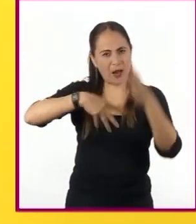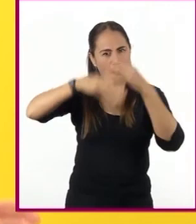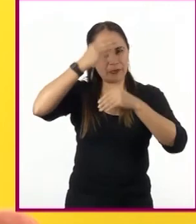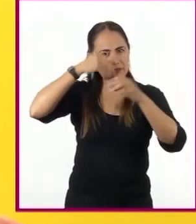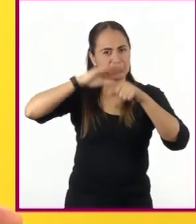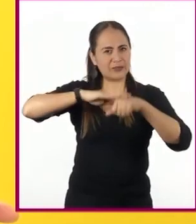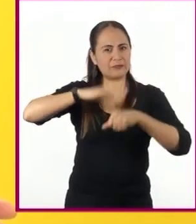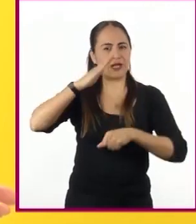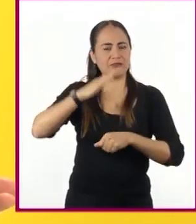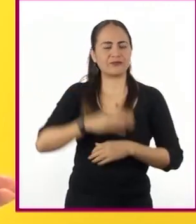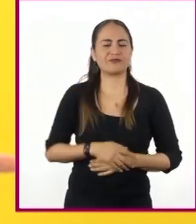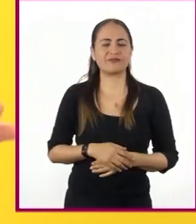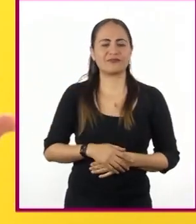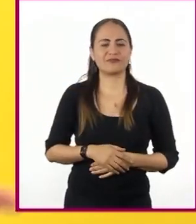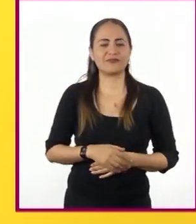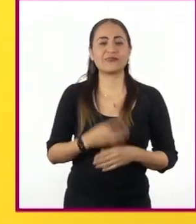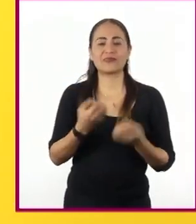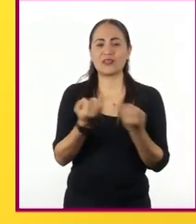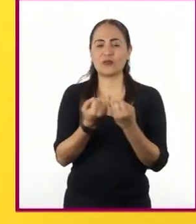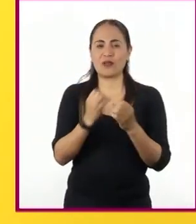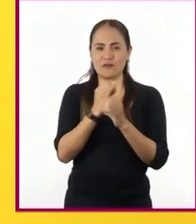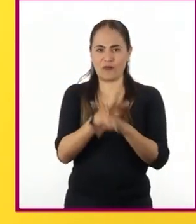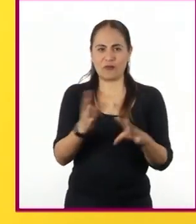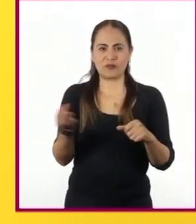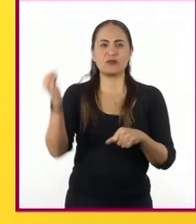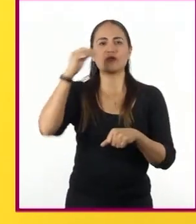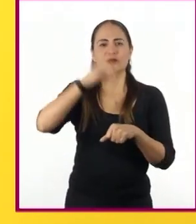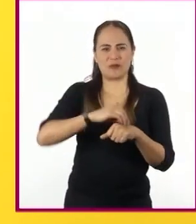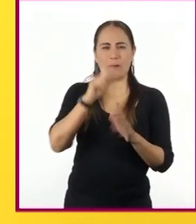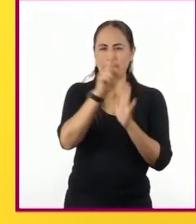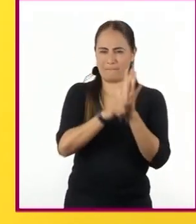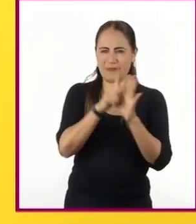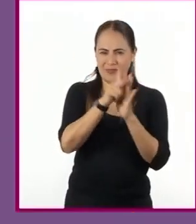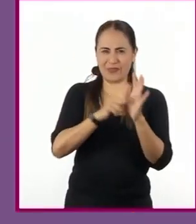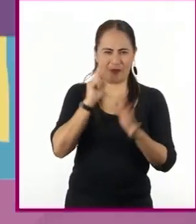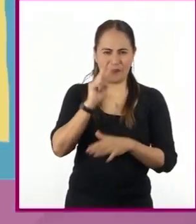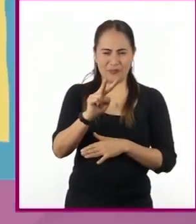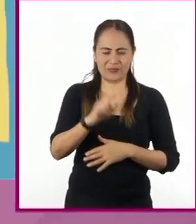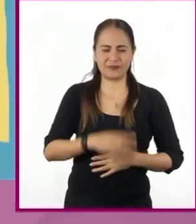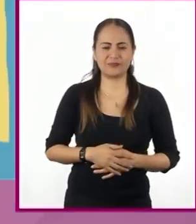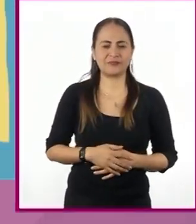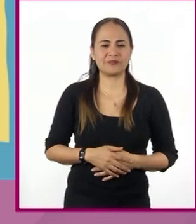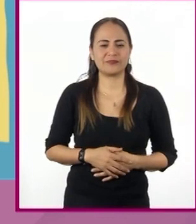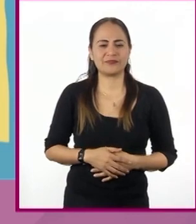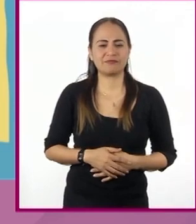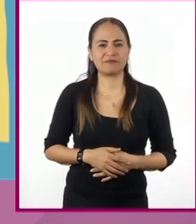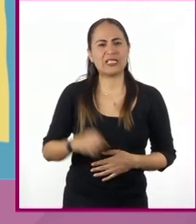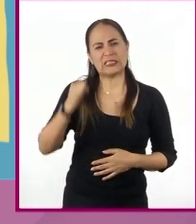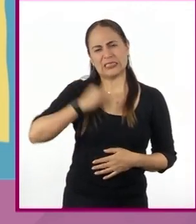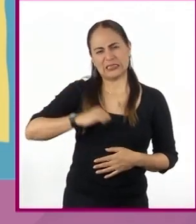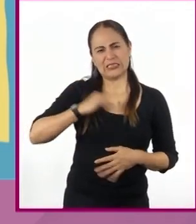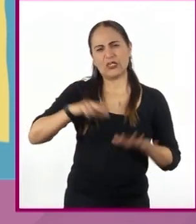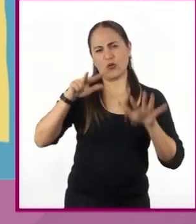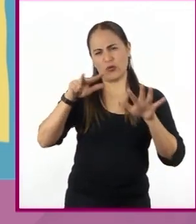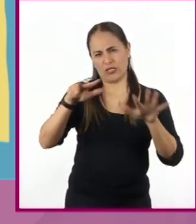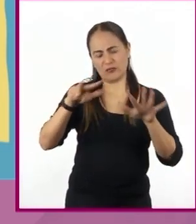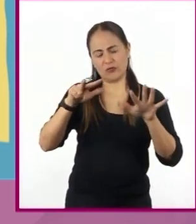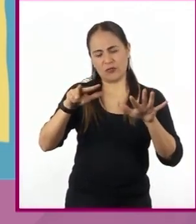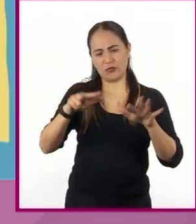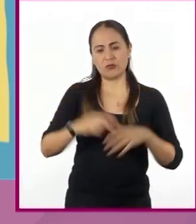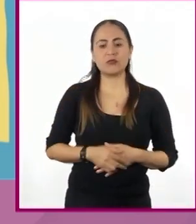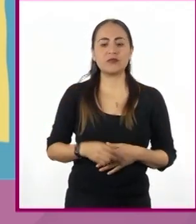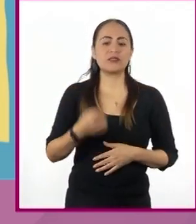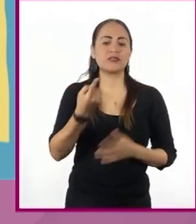Para complementar esta información, vamos a ver y escuchar el siguiente video. Cuando corría el siglo XVIII, se inició